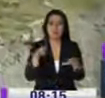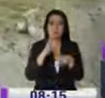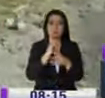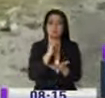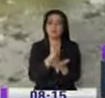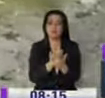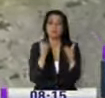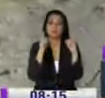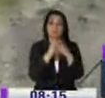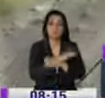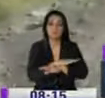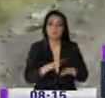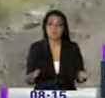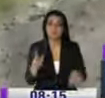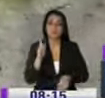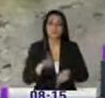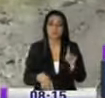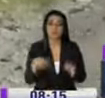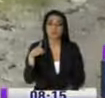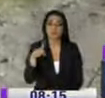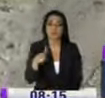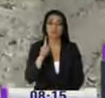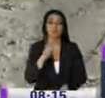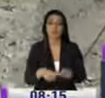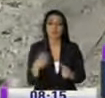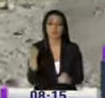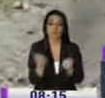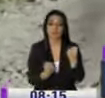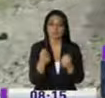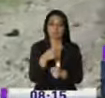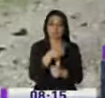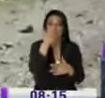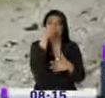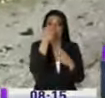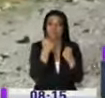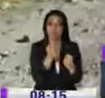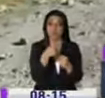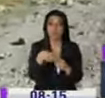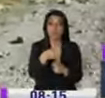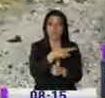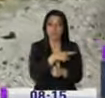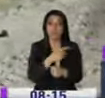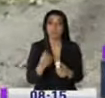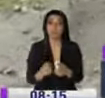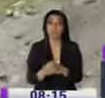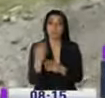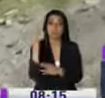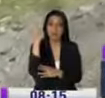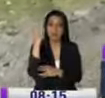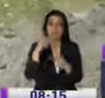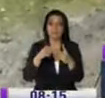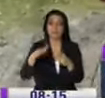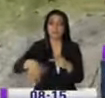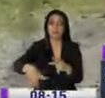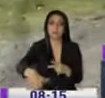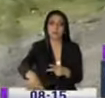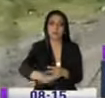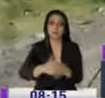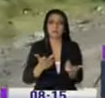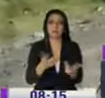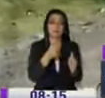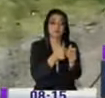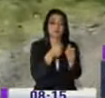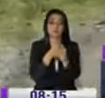realmente es complicado, pueden haber incluso enfermedades graves para toda esta población, el árbol, hay una quebrada, hay muchas escuelas